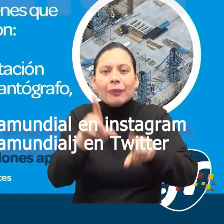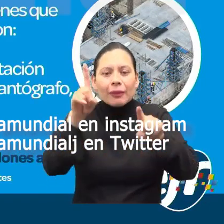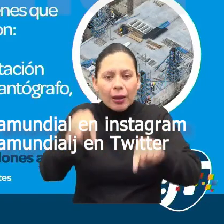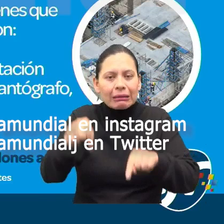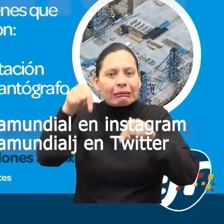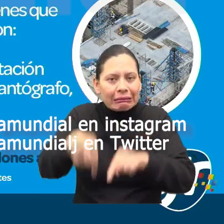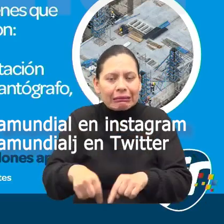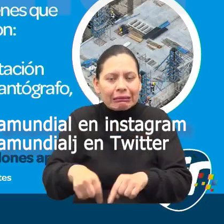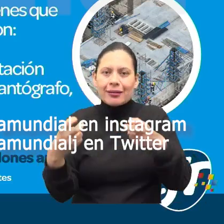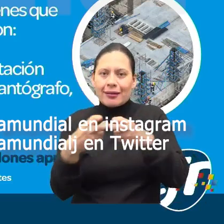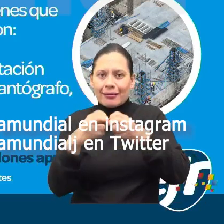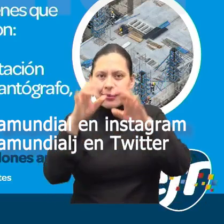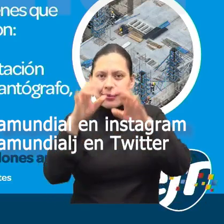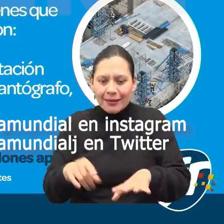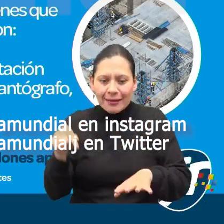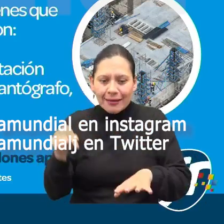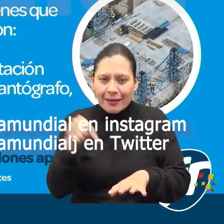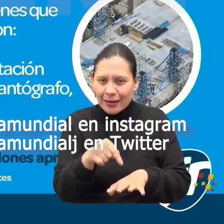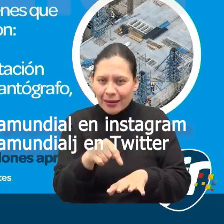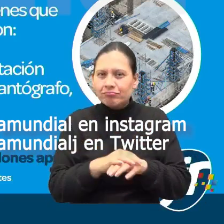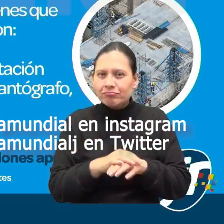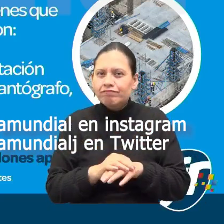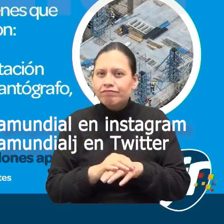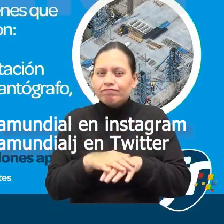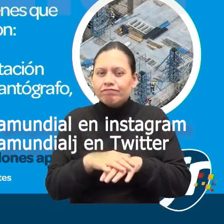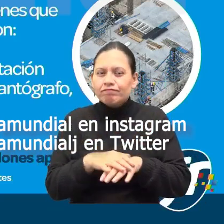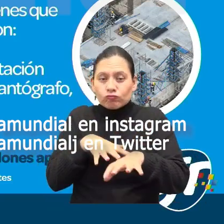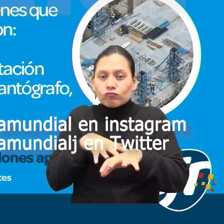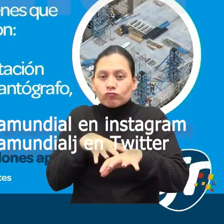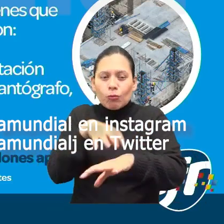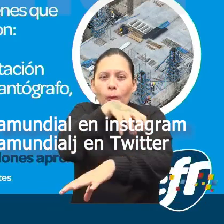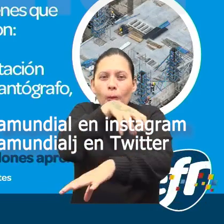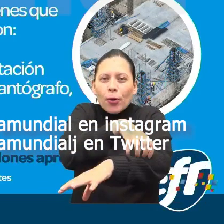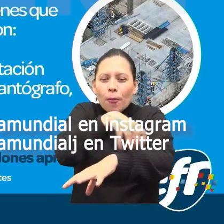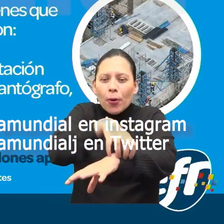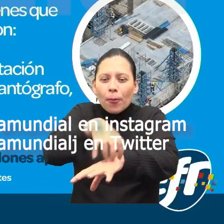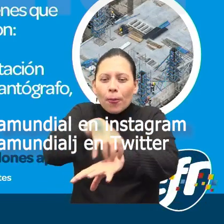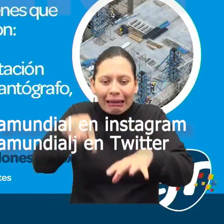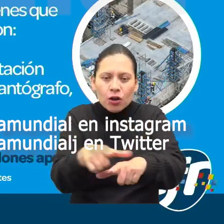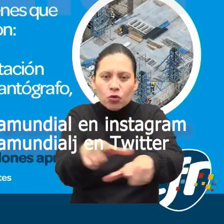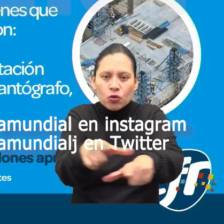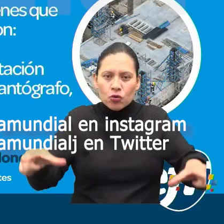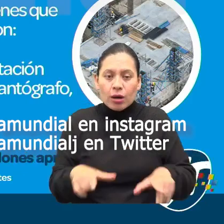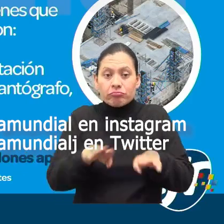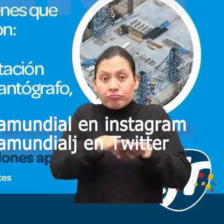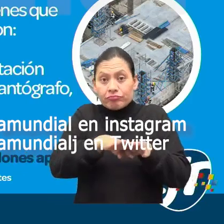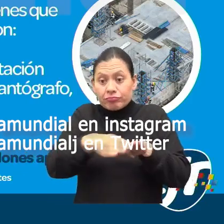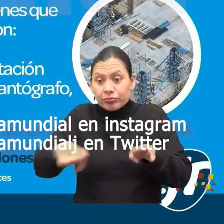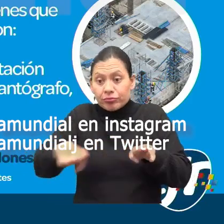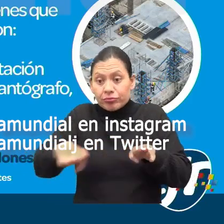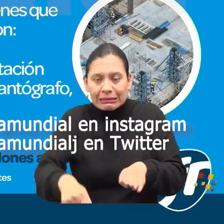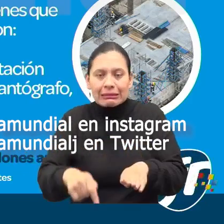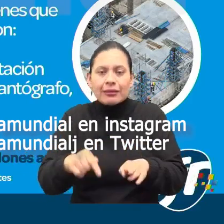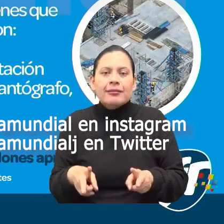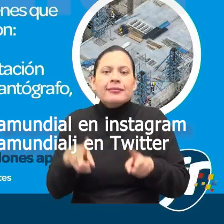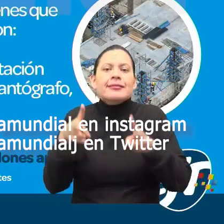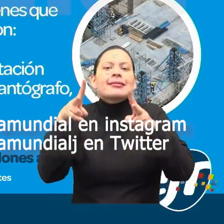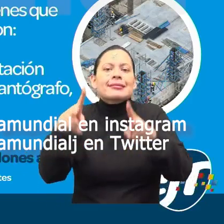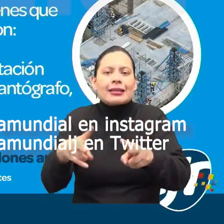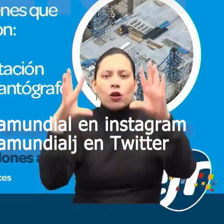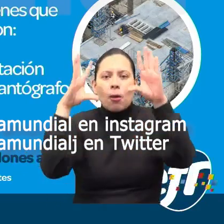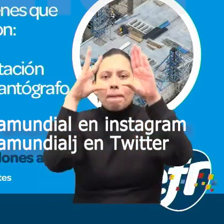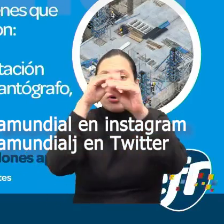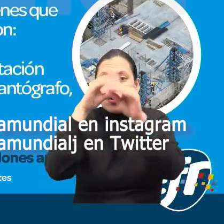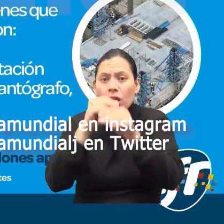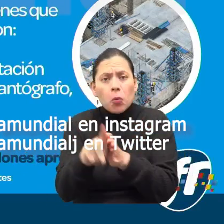subestaciones eléctricas que alimentarán el sistema, y también será una de las zonas donde los trenes descansarán en las noches cuando